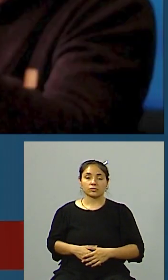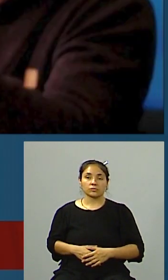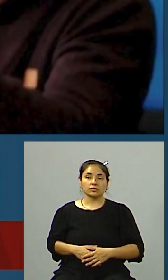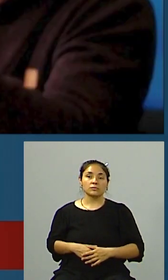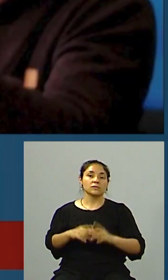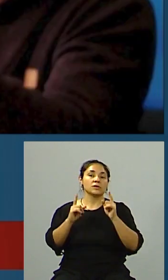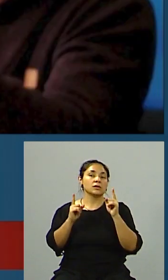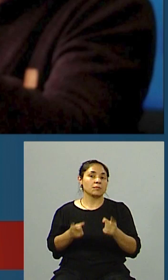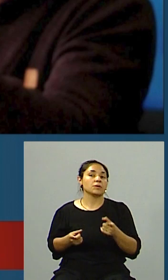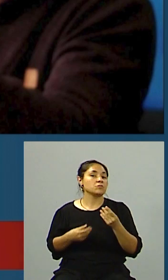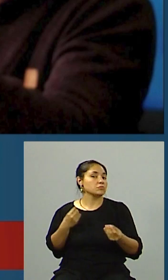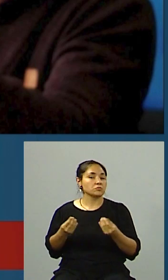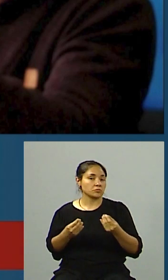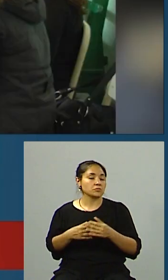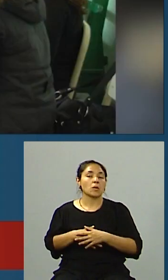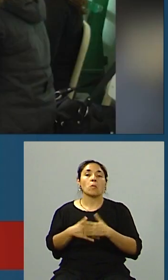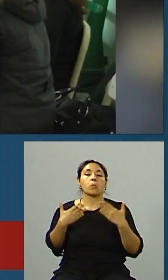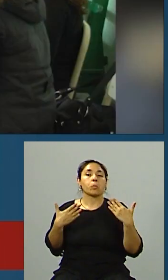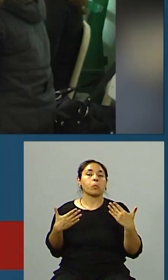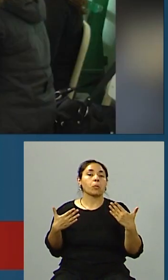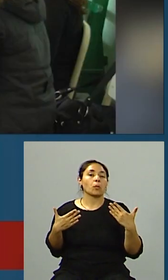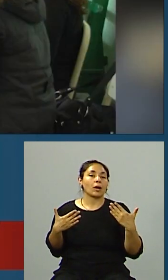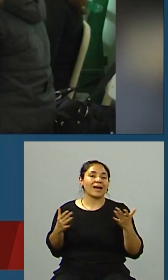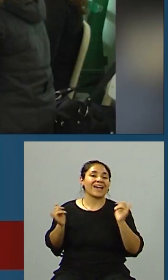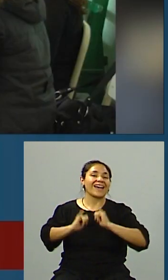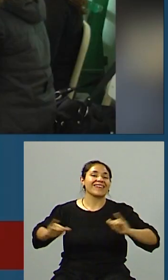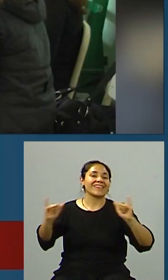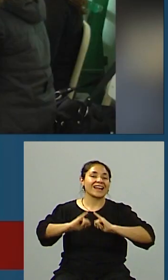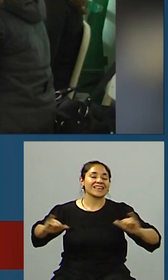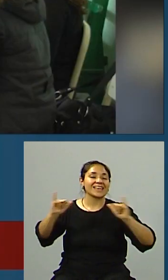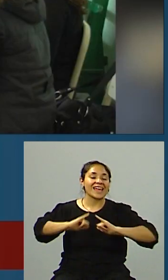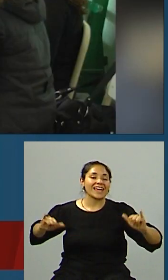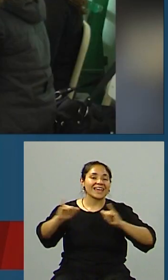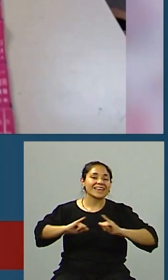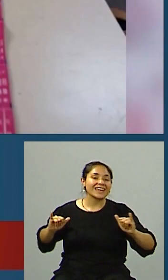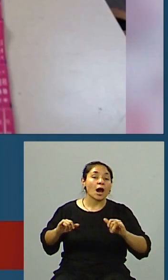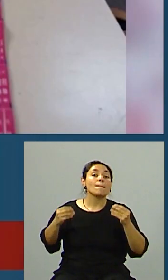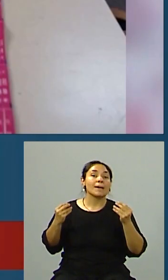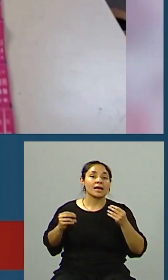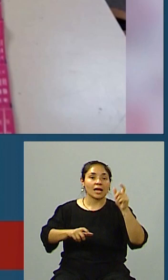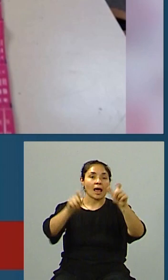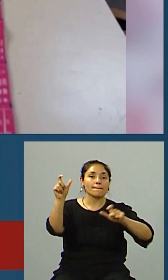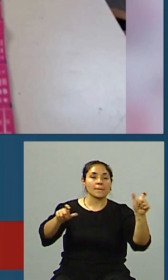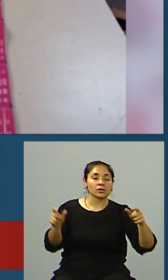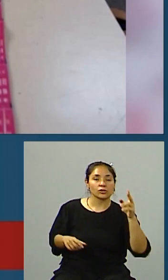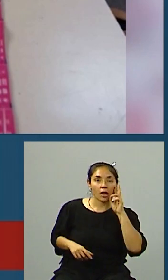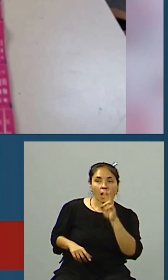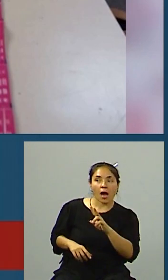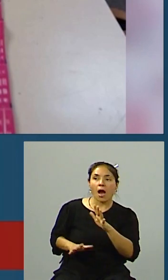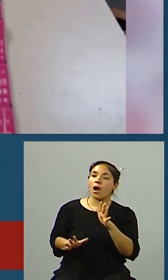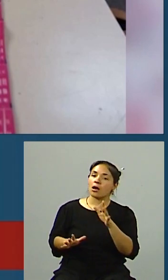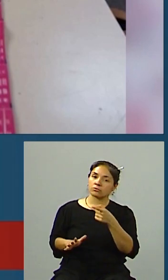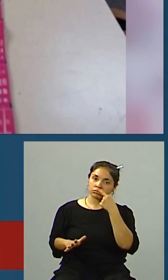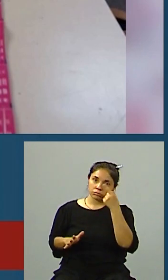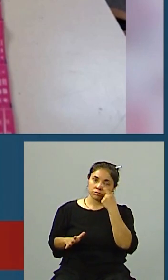descarta que pueda ser parte de una estrategia para concientizar e involucrar a la gente en la fiscalización. Pero yo me